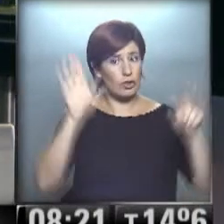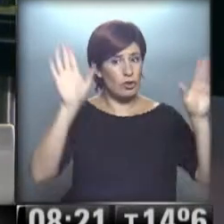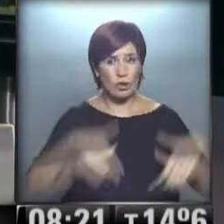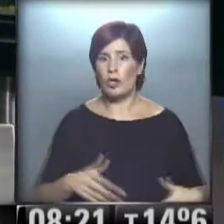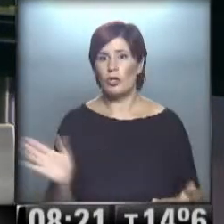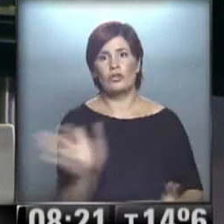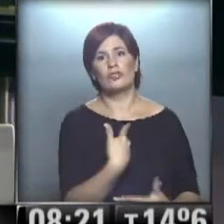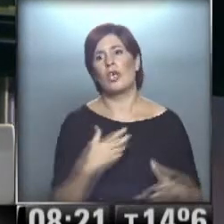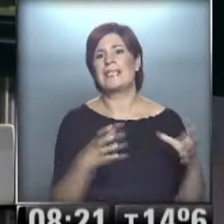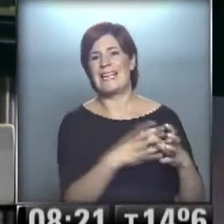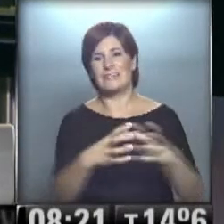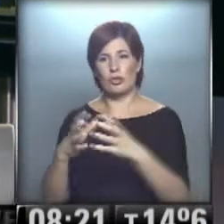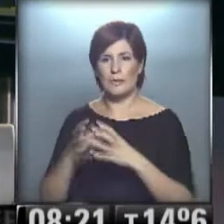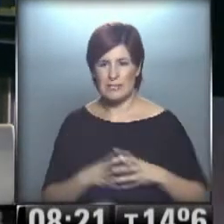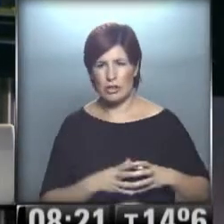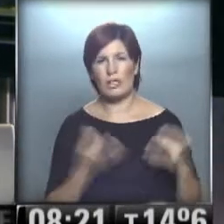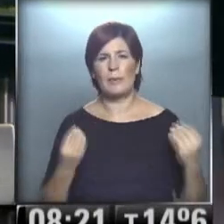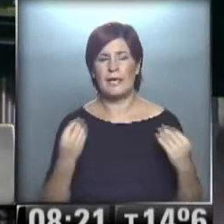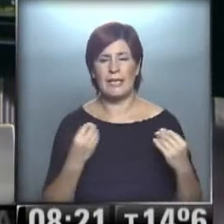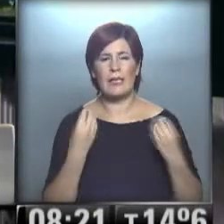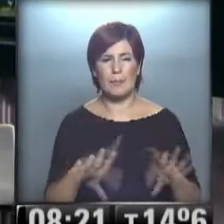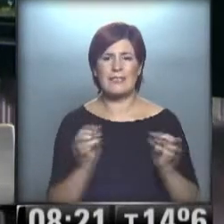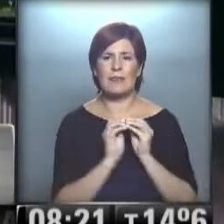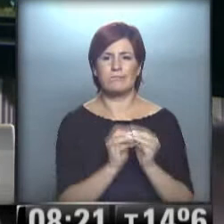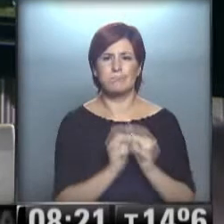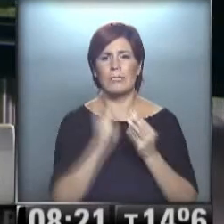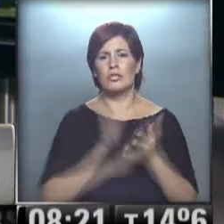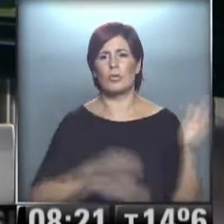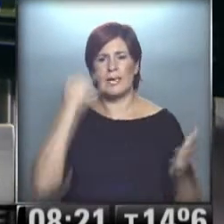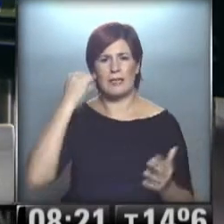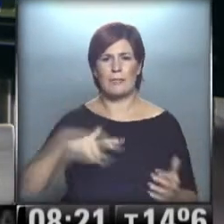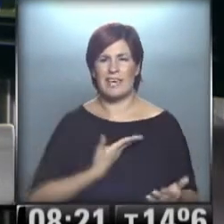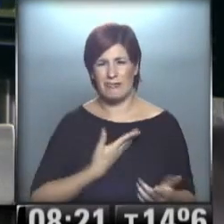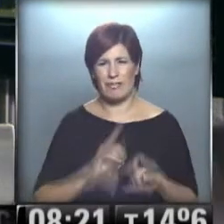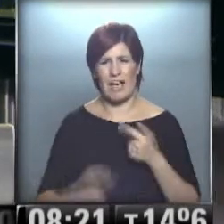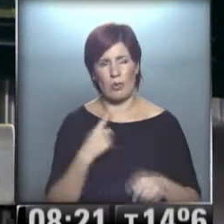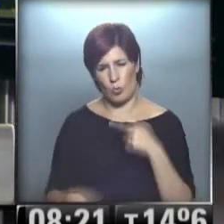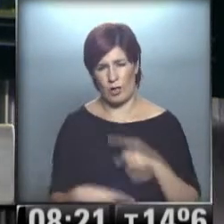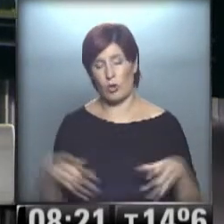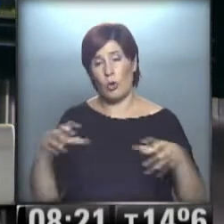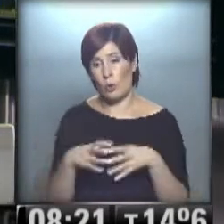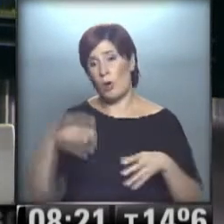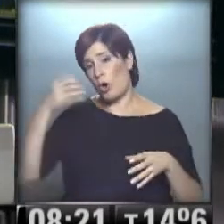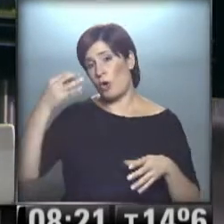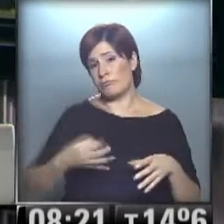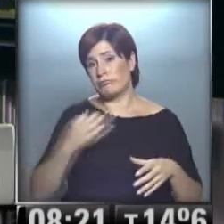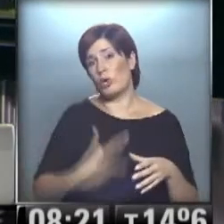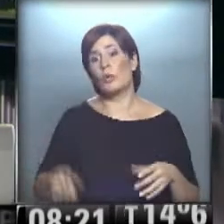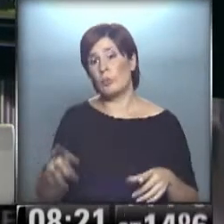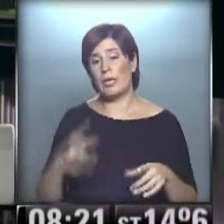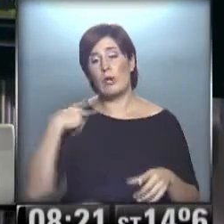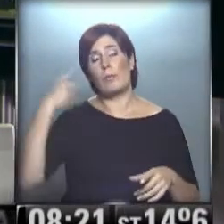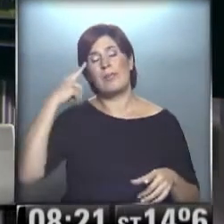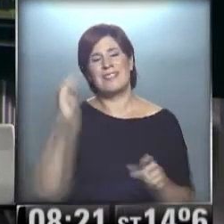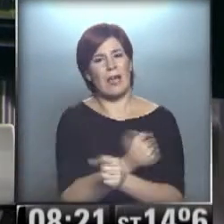de plenario de comisiones para analizar este tema que el oficialismo descuenta que va a tener los votos